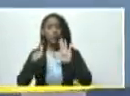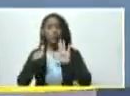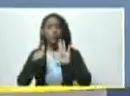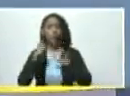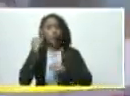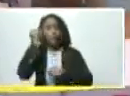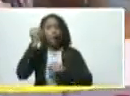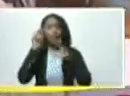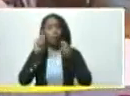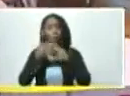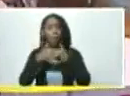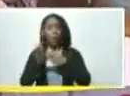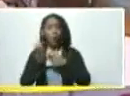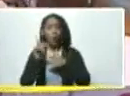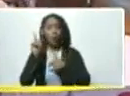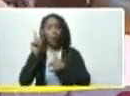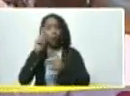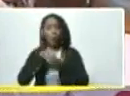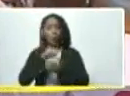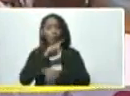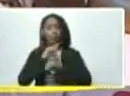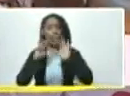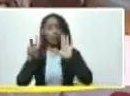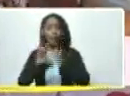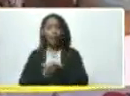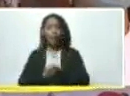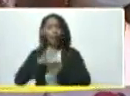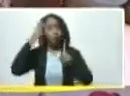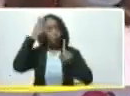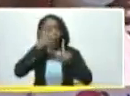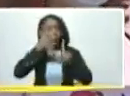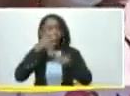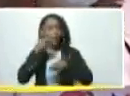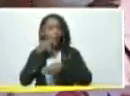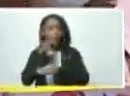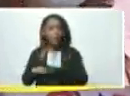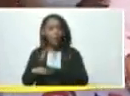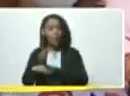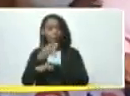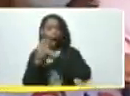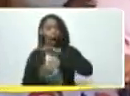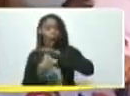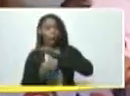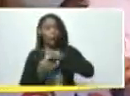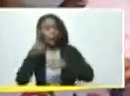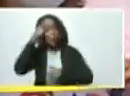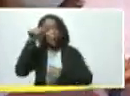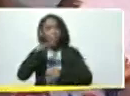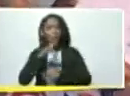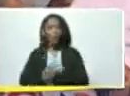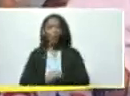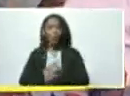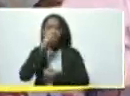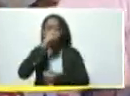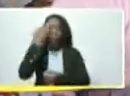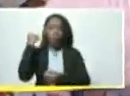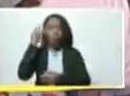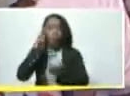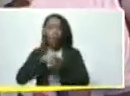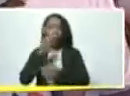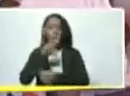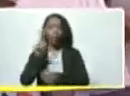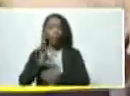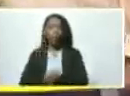crea, luego en el 2017, orienta a ir a las catacumbas del pueblo, y el año pasado,